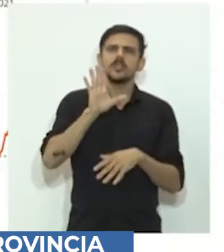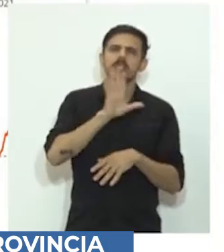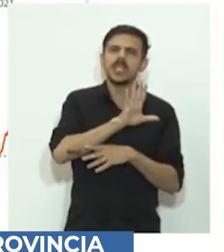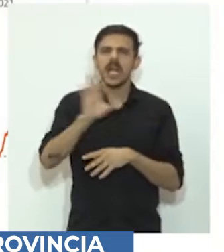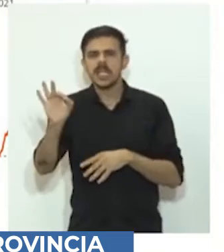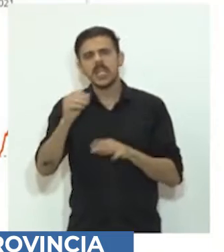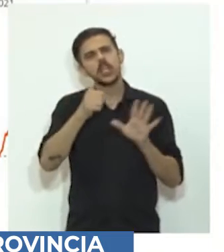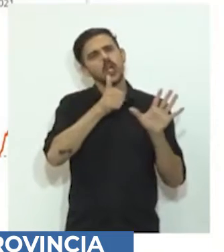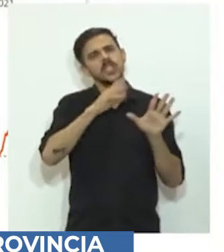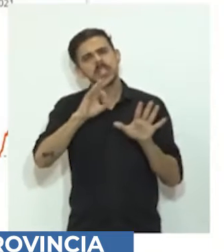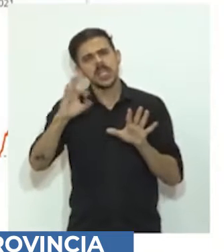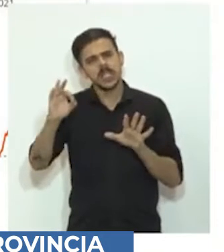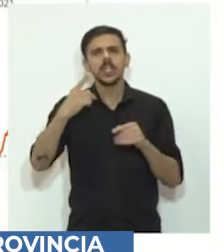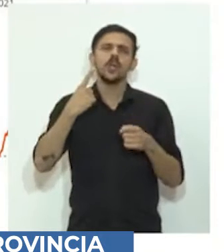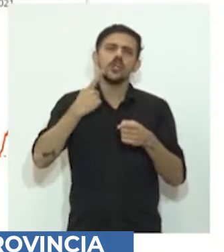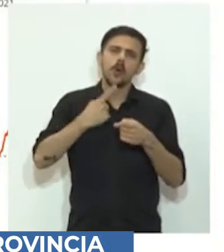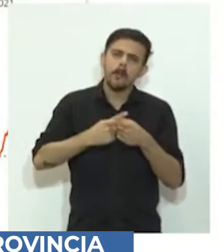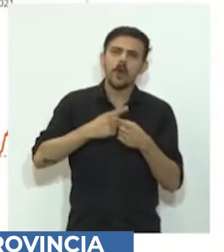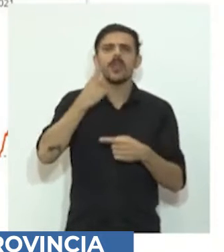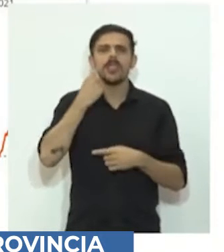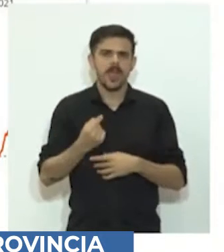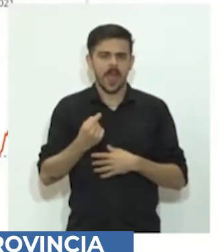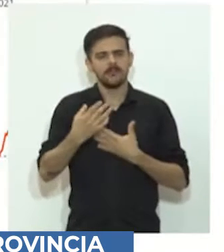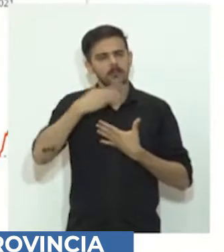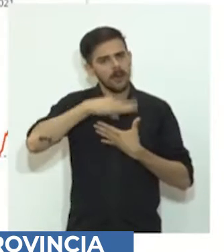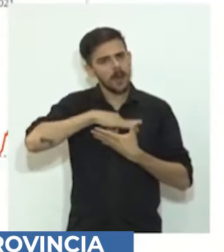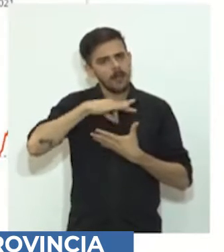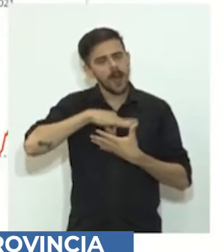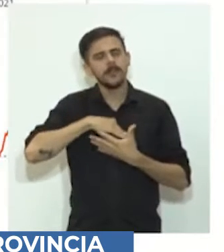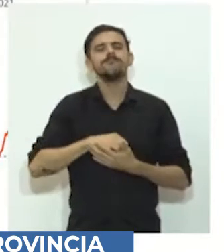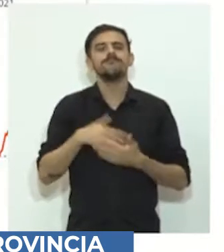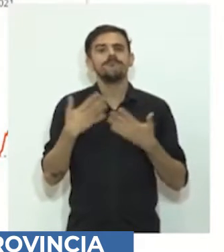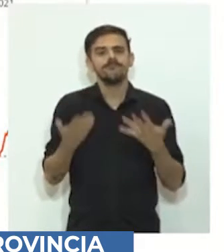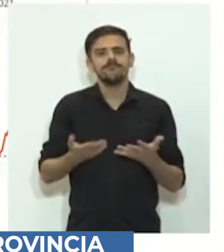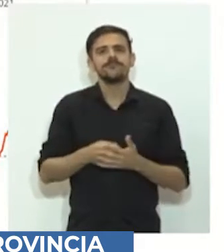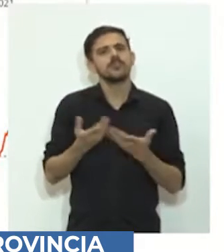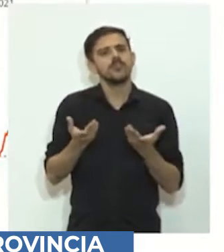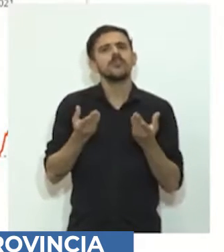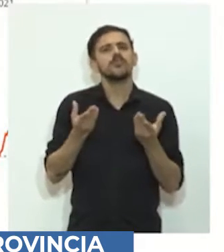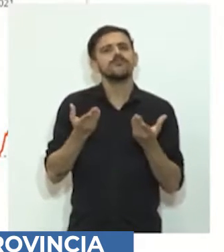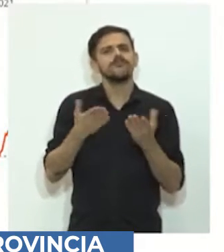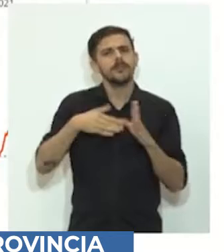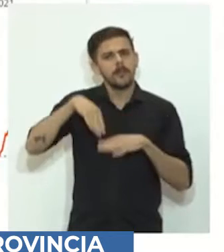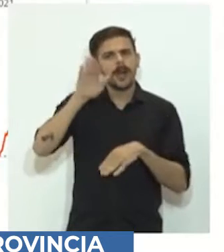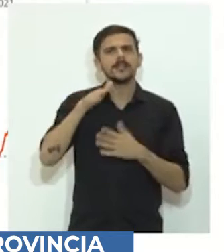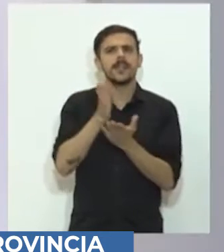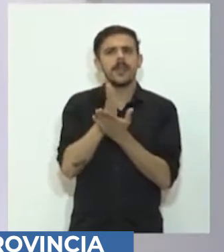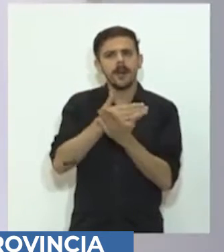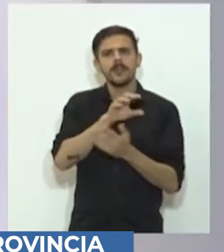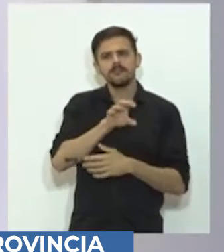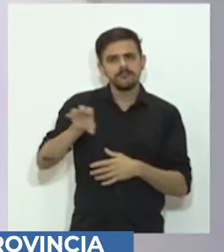600 casos por día esto lo que hace es que todavía la mayoría de los departamentos de la provincia